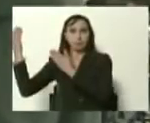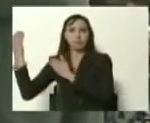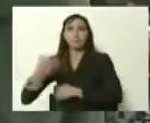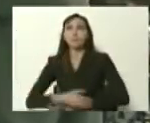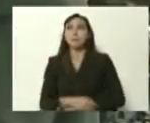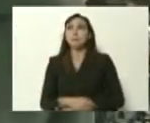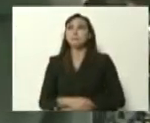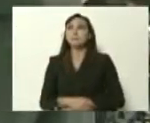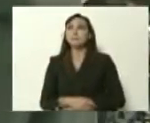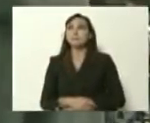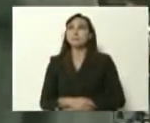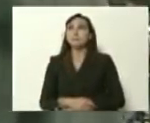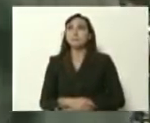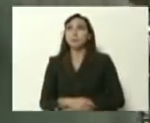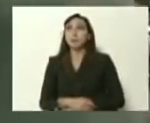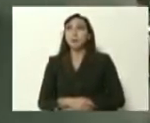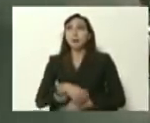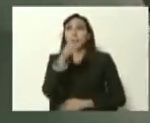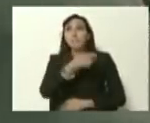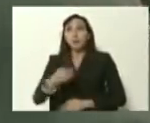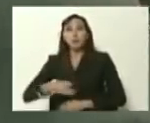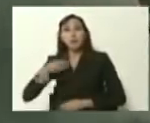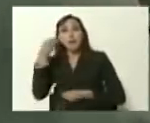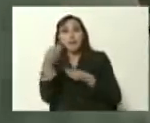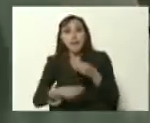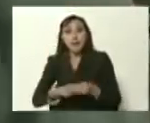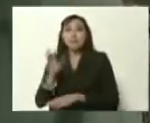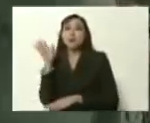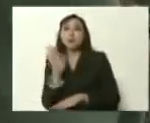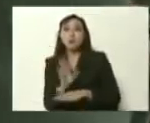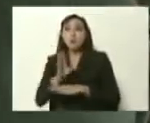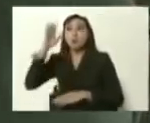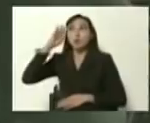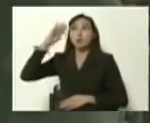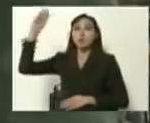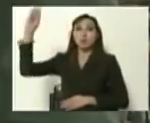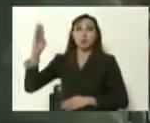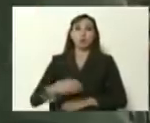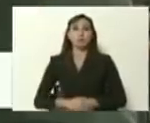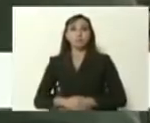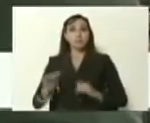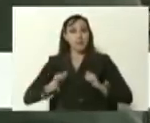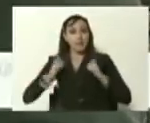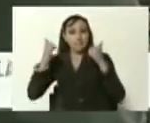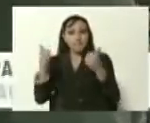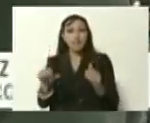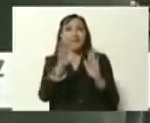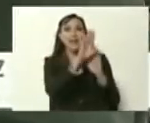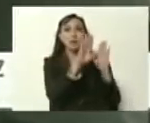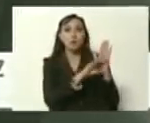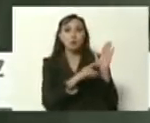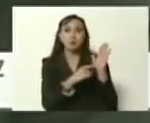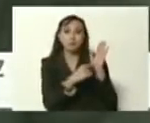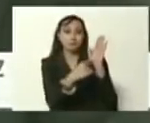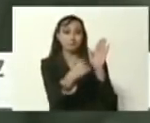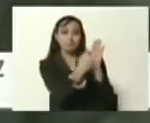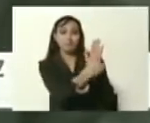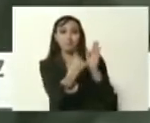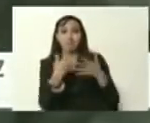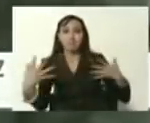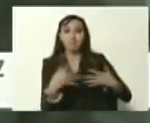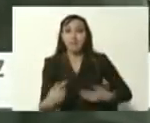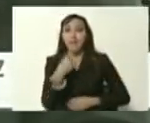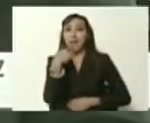Creadores e invocando la protección de Dios. Y así empieza nuestra Constitución. También